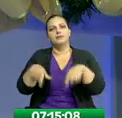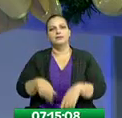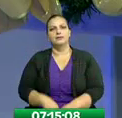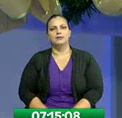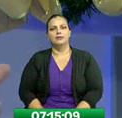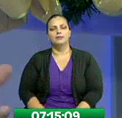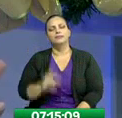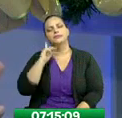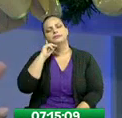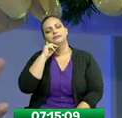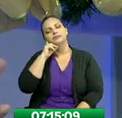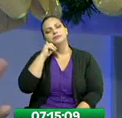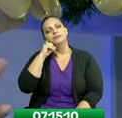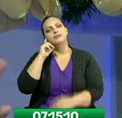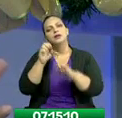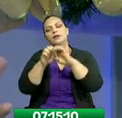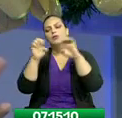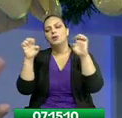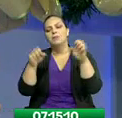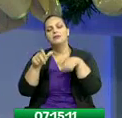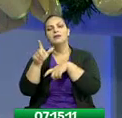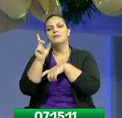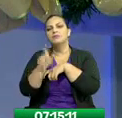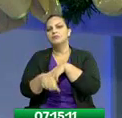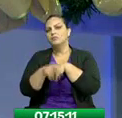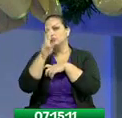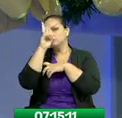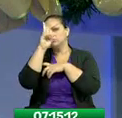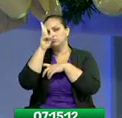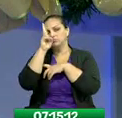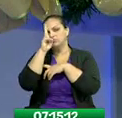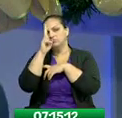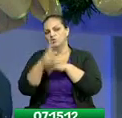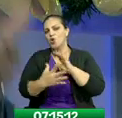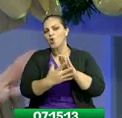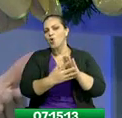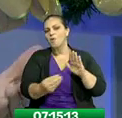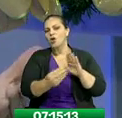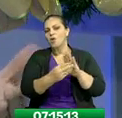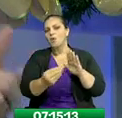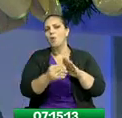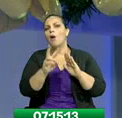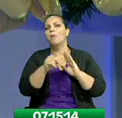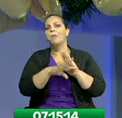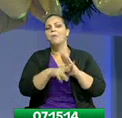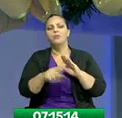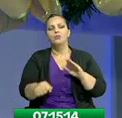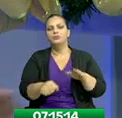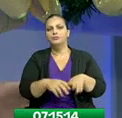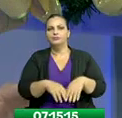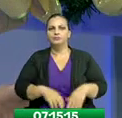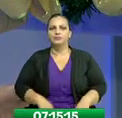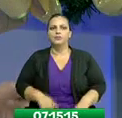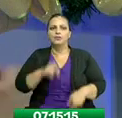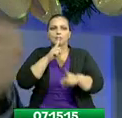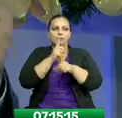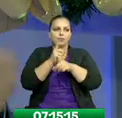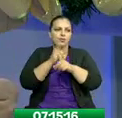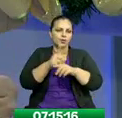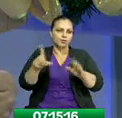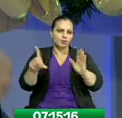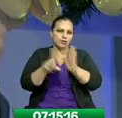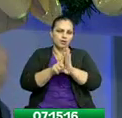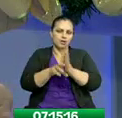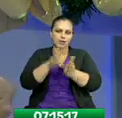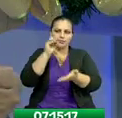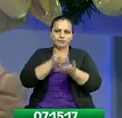esto puede seguir pasando en el mercado. Lastimosamente no hay una regulación, por eso enviamos la ley. Con la ley nosotros desbaratamos el costo